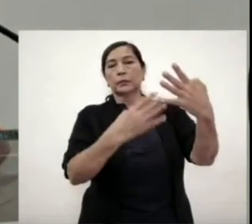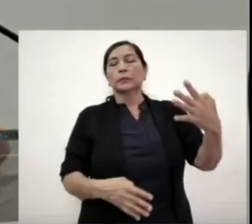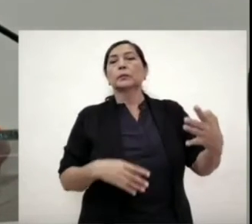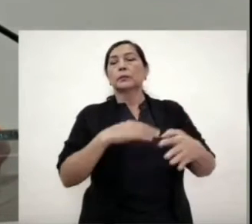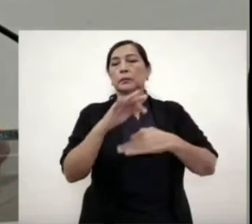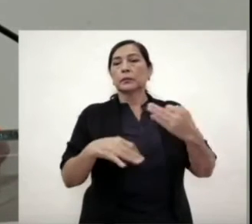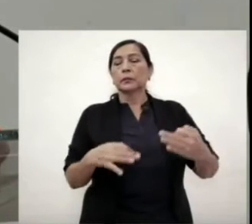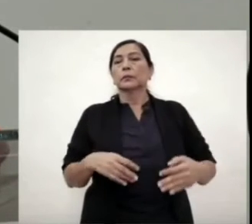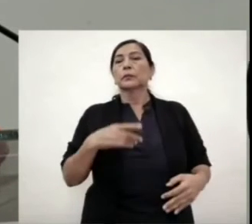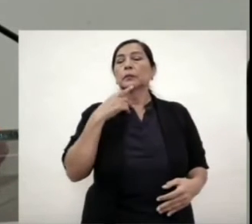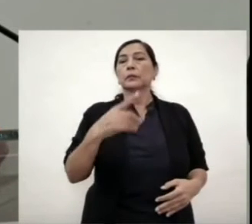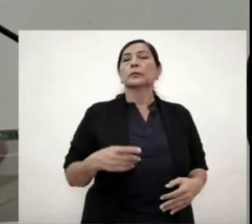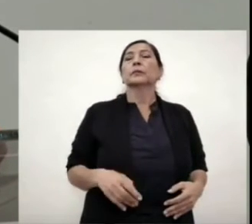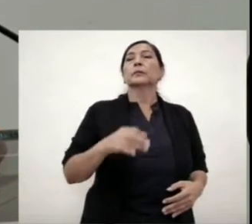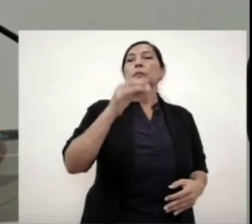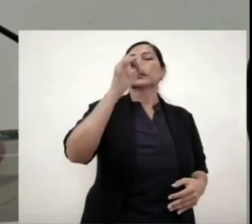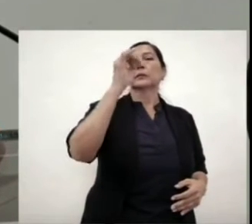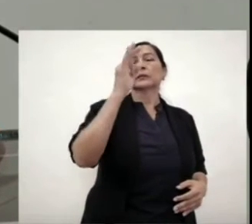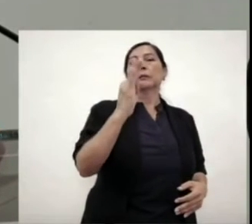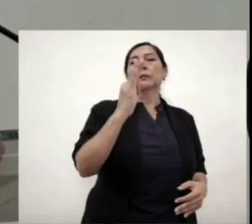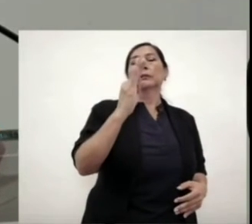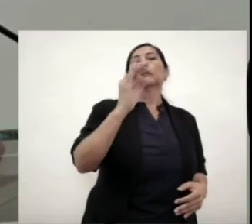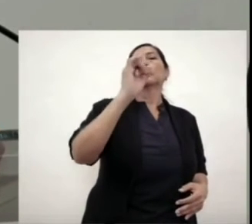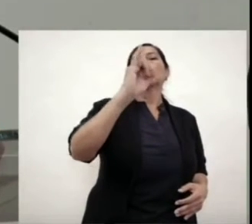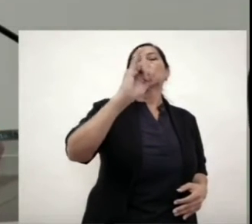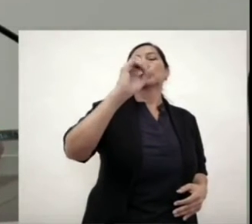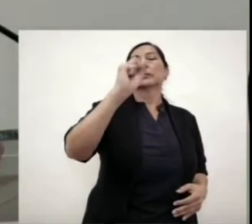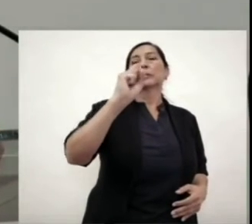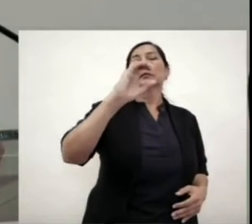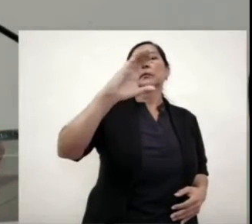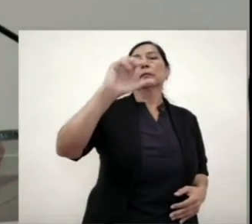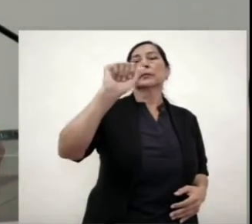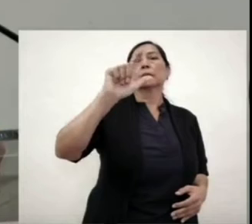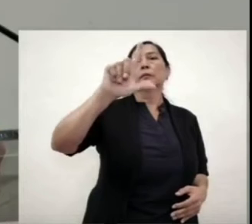Fiscalía y la Administración los jueces,